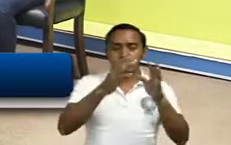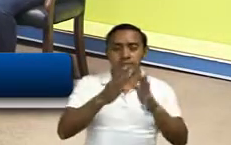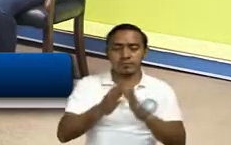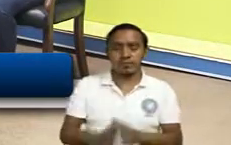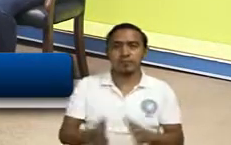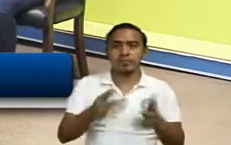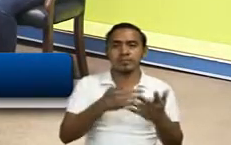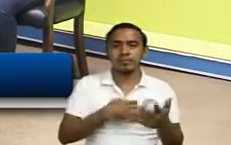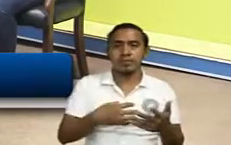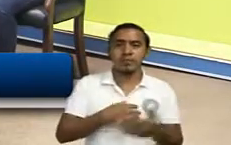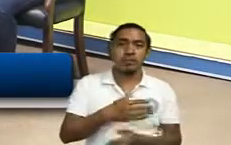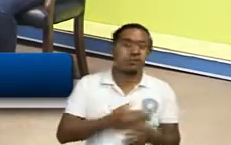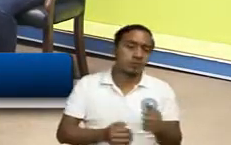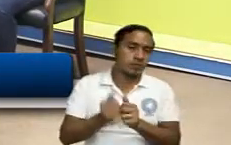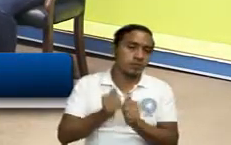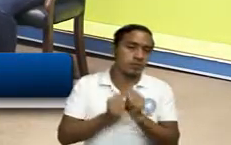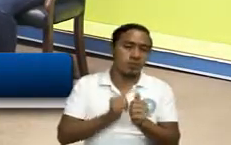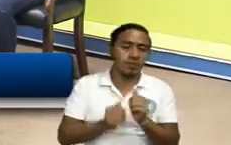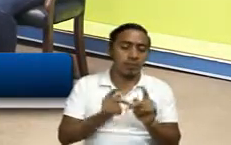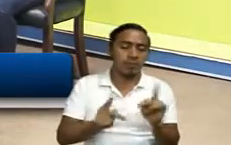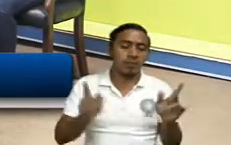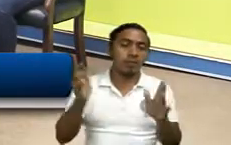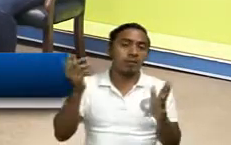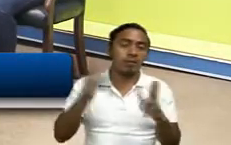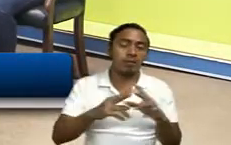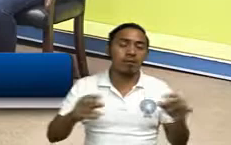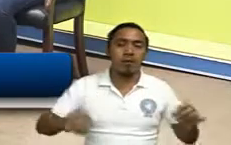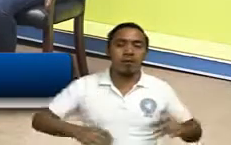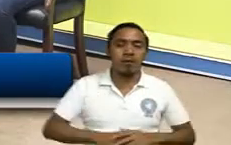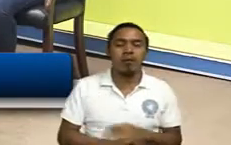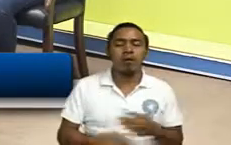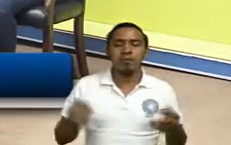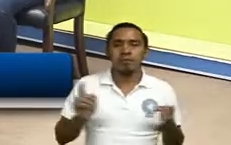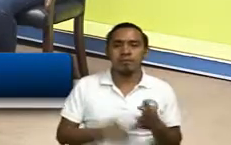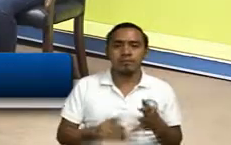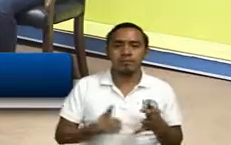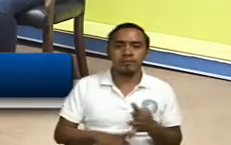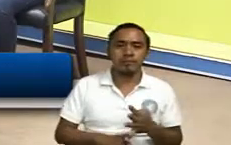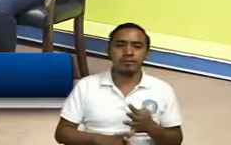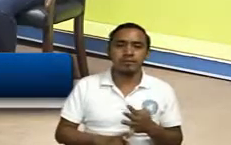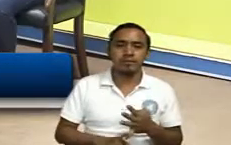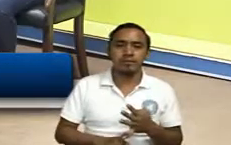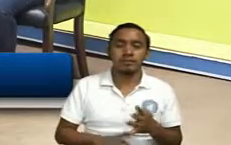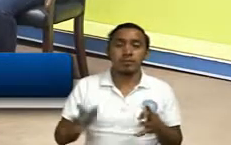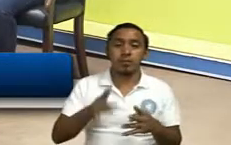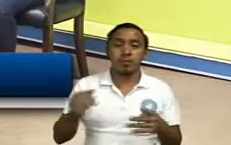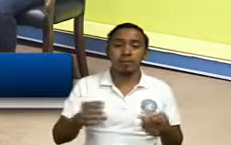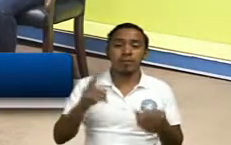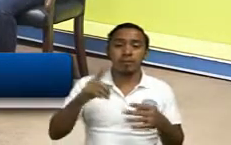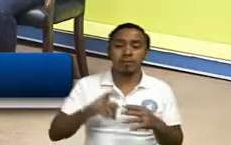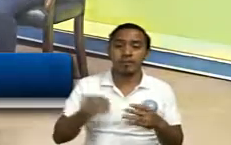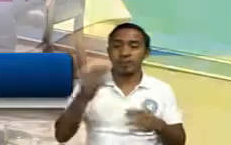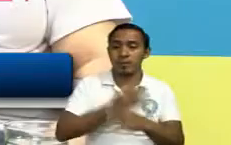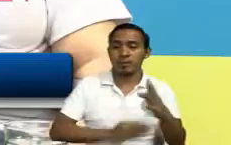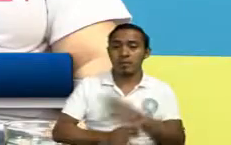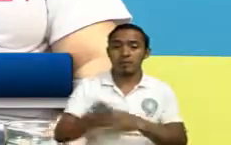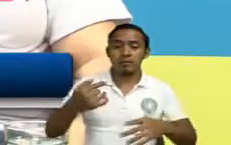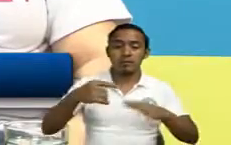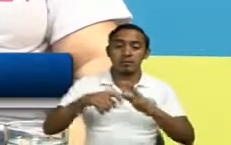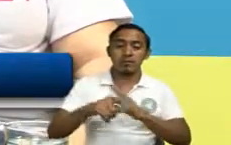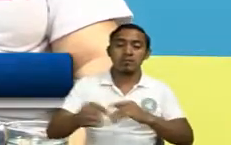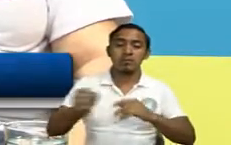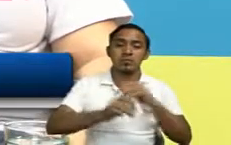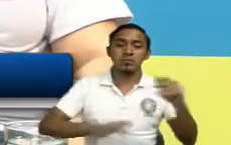jerárquico que afectan a la población nicaragüense, doctor? Sí, tenemos también lo que es la discapacidad psicosocial. Ahí van todas las